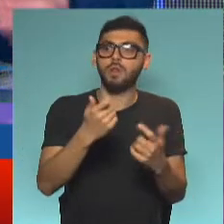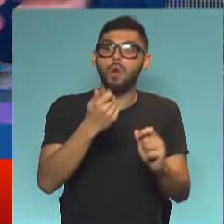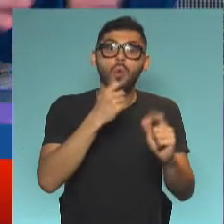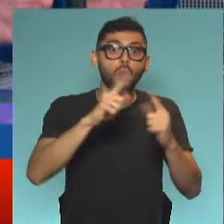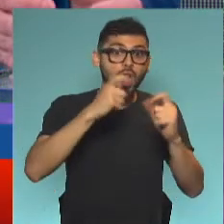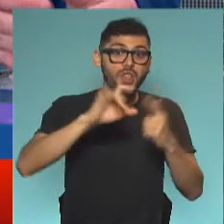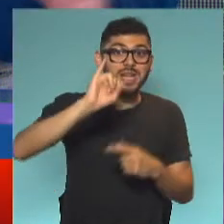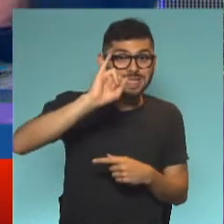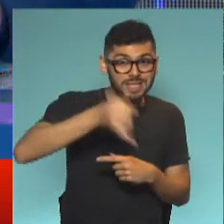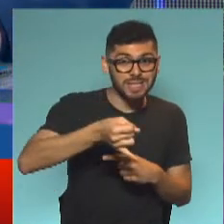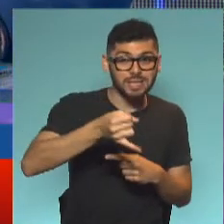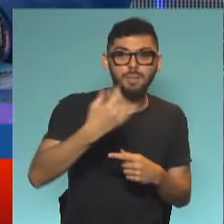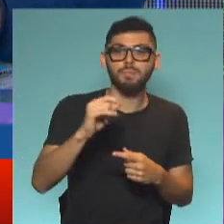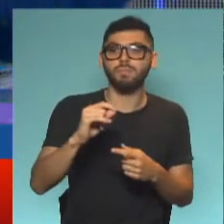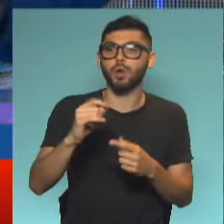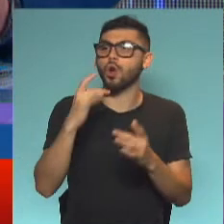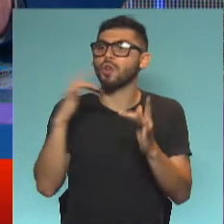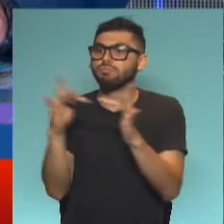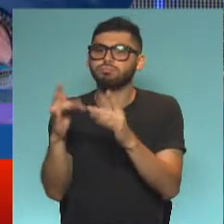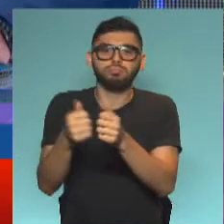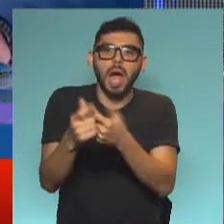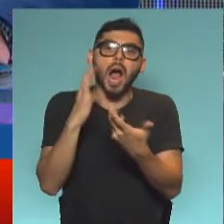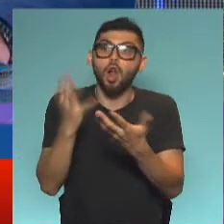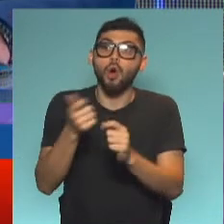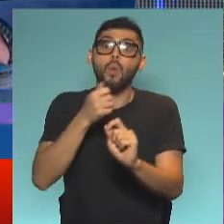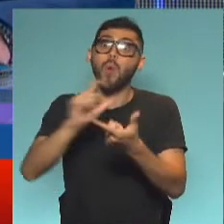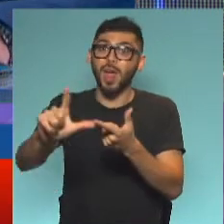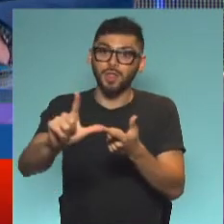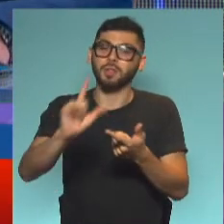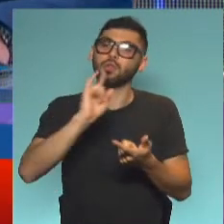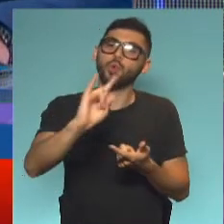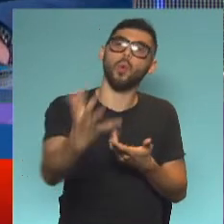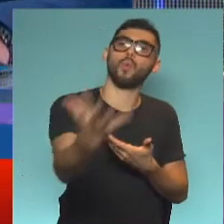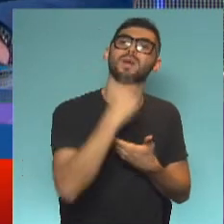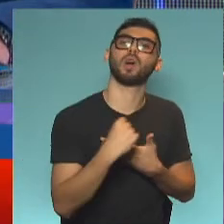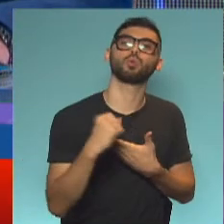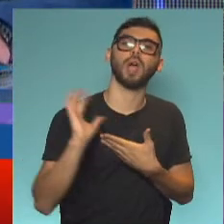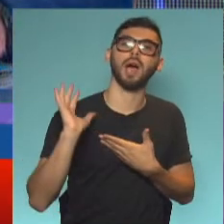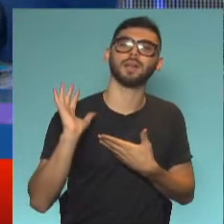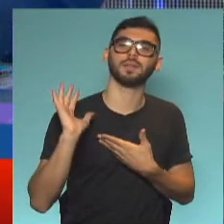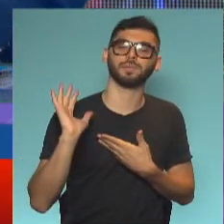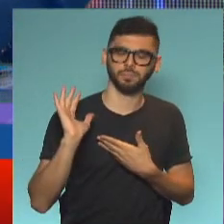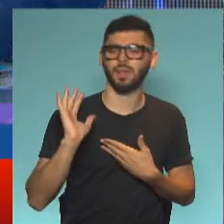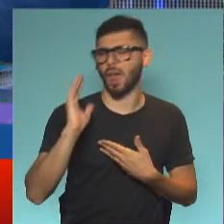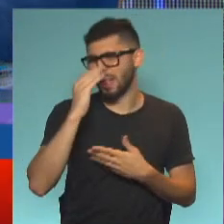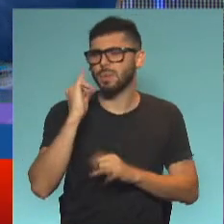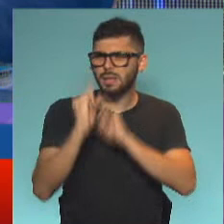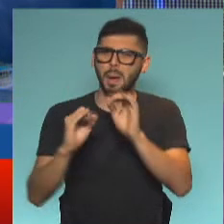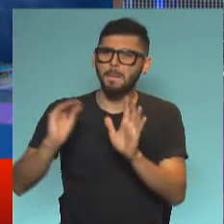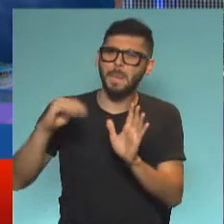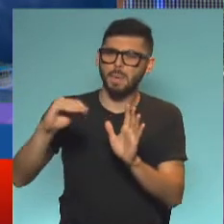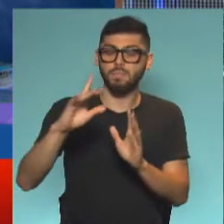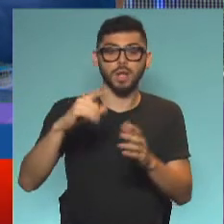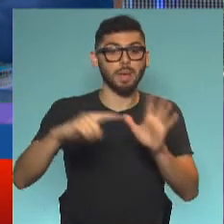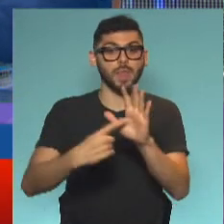preventa, por teléfono, a través de tus redes sociales, en alguna plataforma, y el comprador podrá retirarlo por el local. Ahora nos seguís explicando, porque hay muchos accesos que estarán